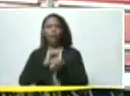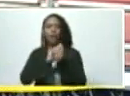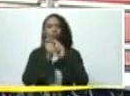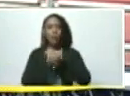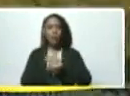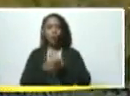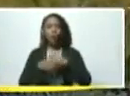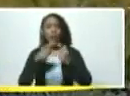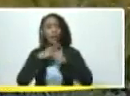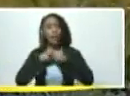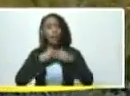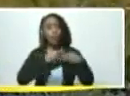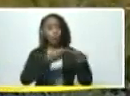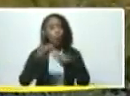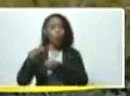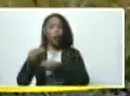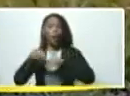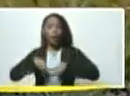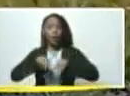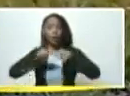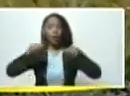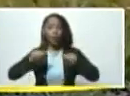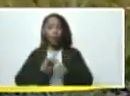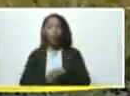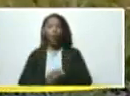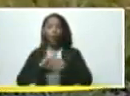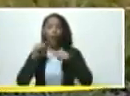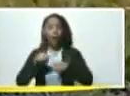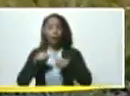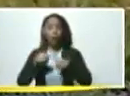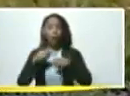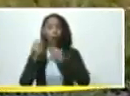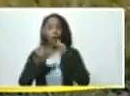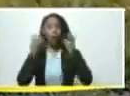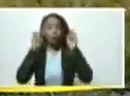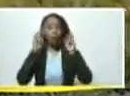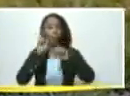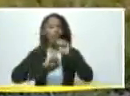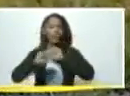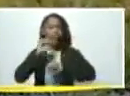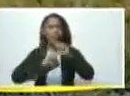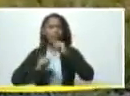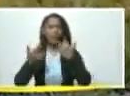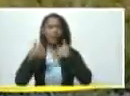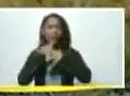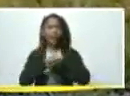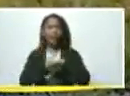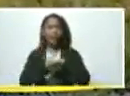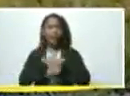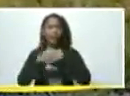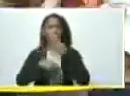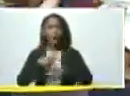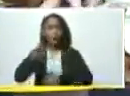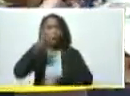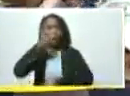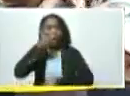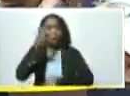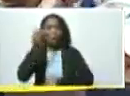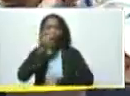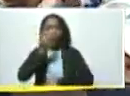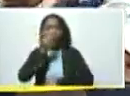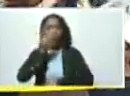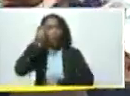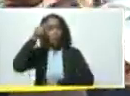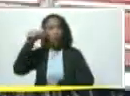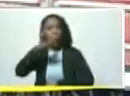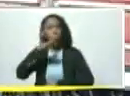transformación y distribución en el territorio, esto como un hecho de defensa integral que garantice la seguridad alimentaria de la